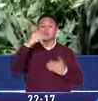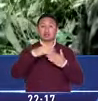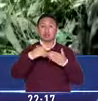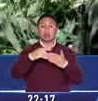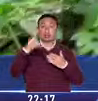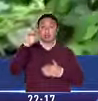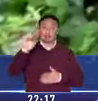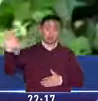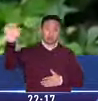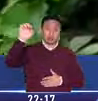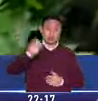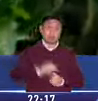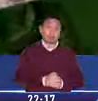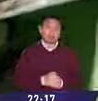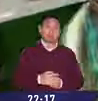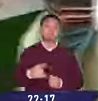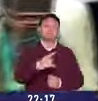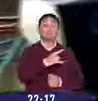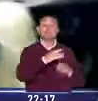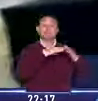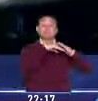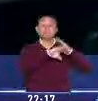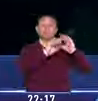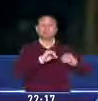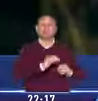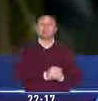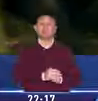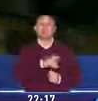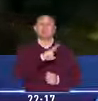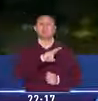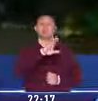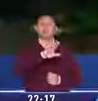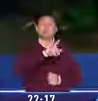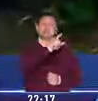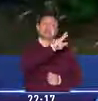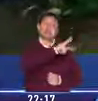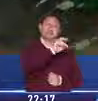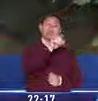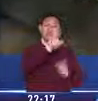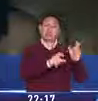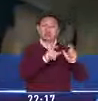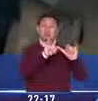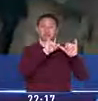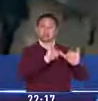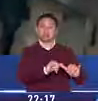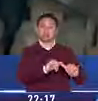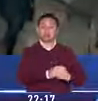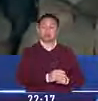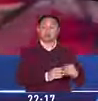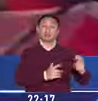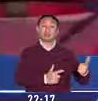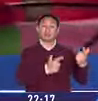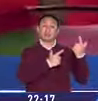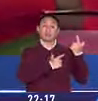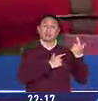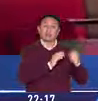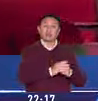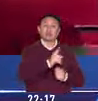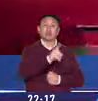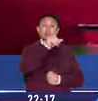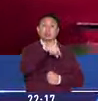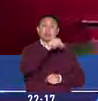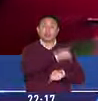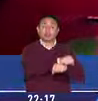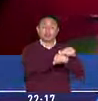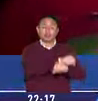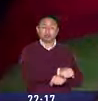Europa. En ese alojamiento había una capacidad de 25 a 30 personas. Según la institución militar, una persona fue